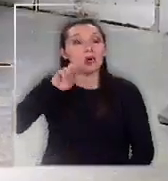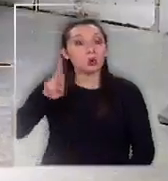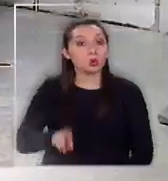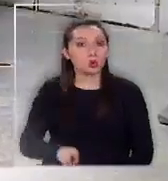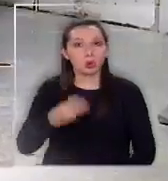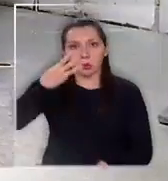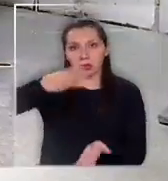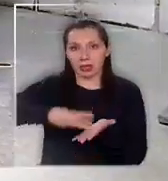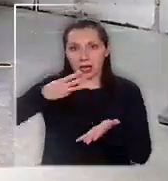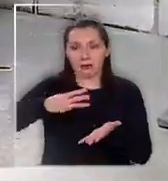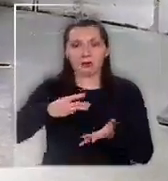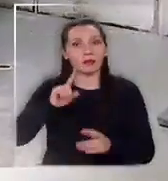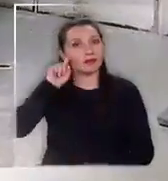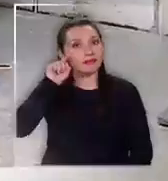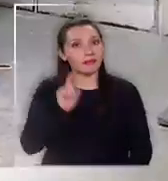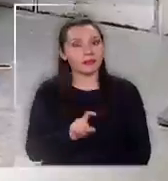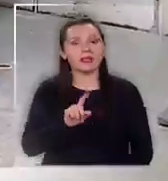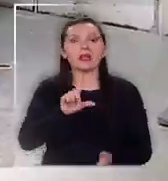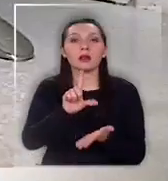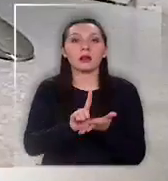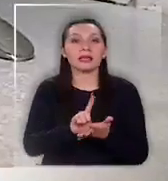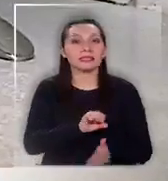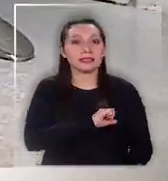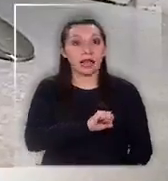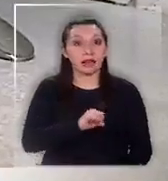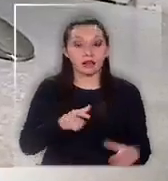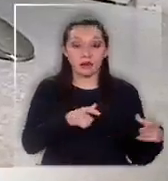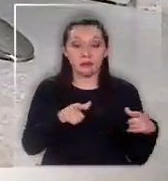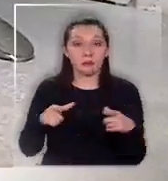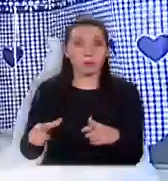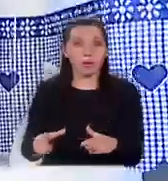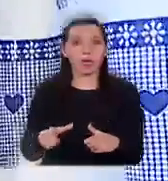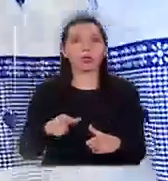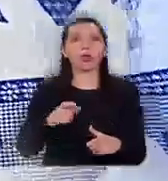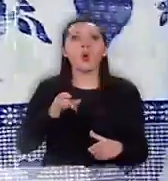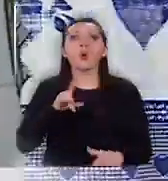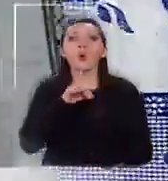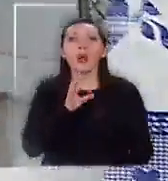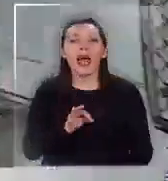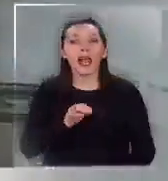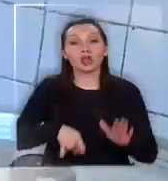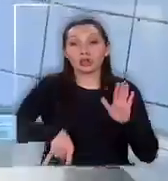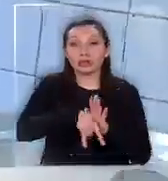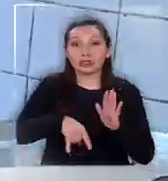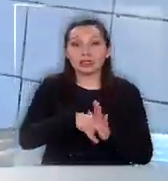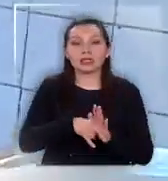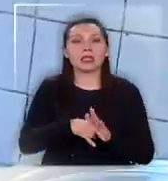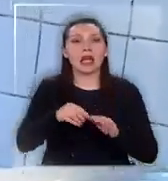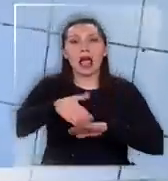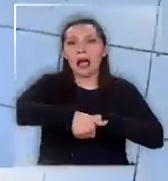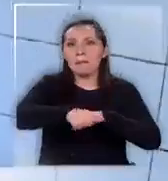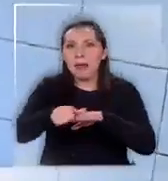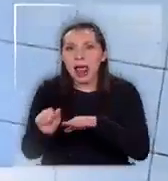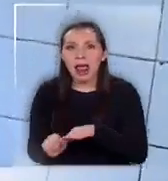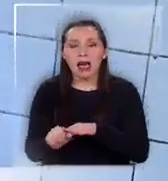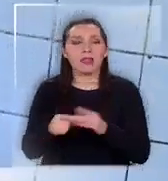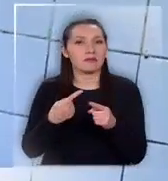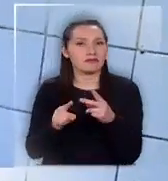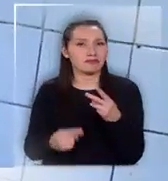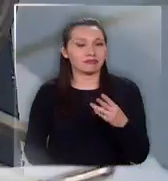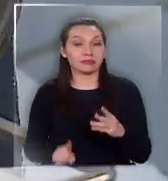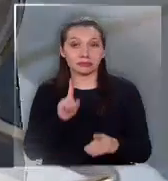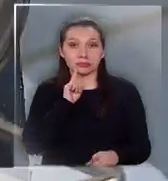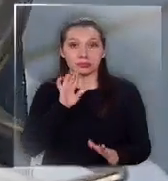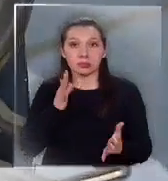3.000 pesos, picada en la comuna de Santiago, que entre sus platos ofrece curanto de chilote, conejo, empanadas, mechada, entre otros. Opciones chilenas que